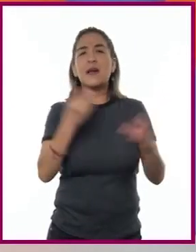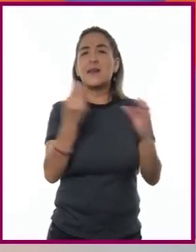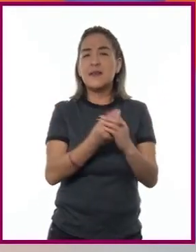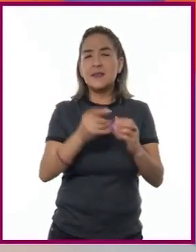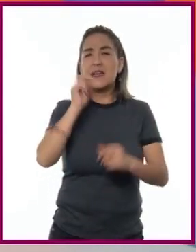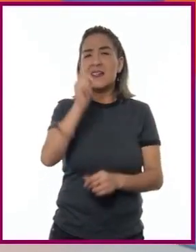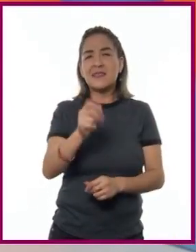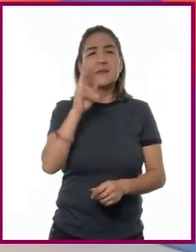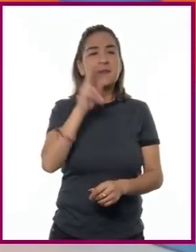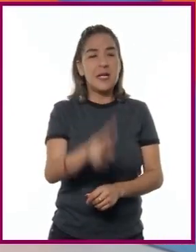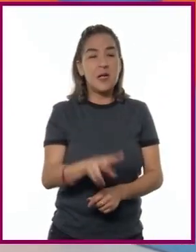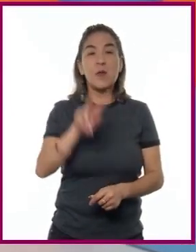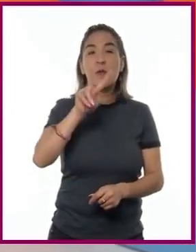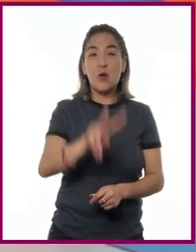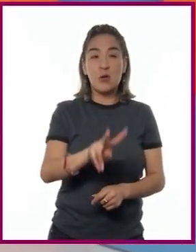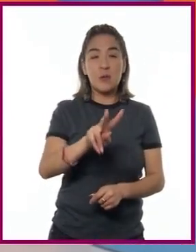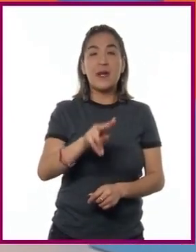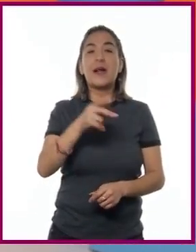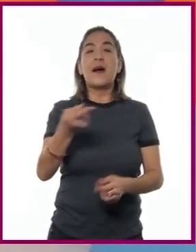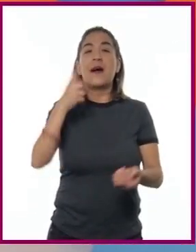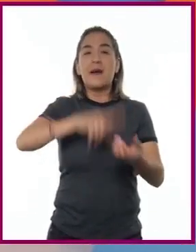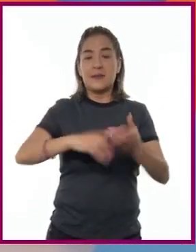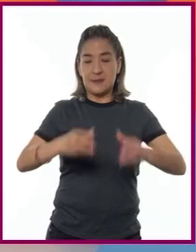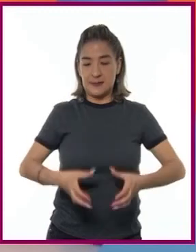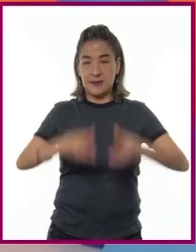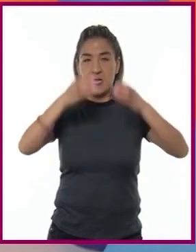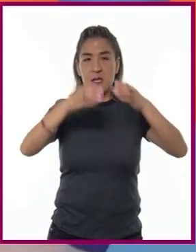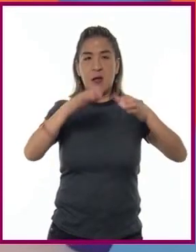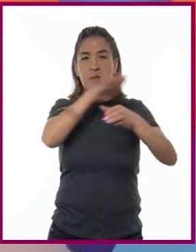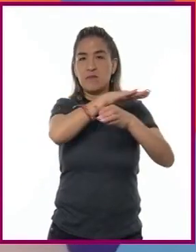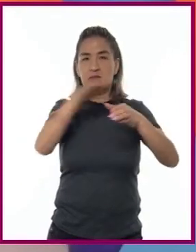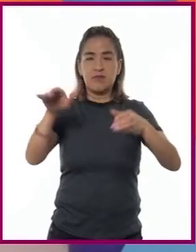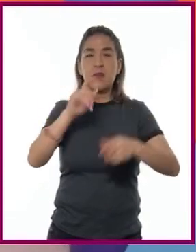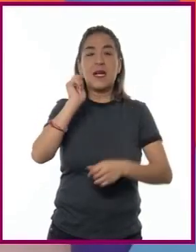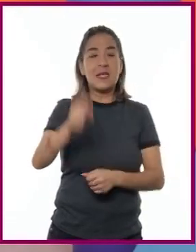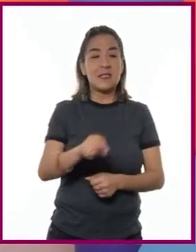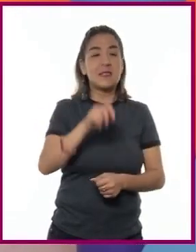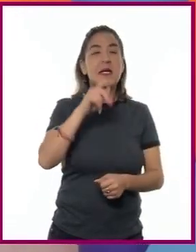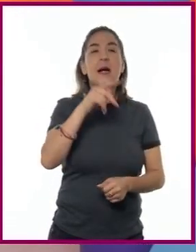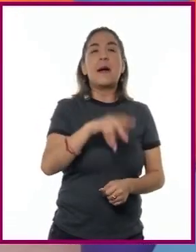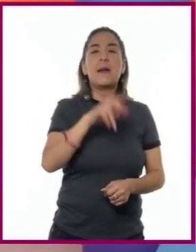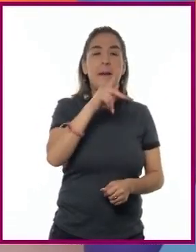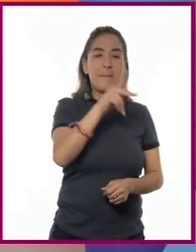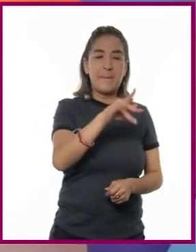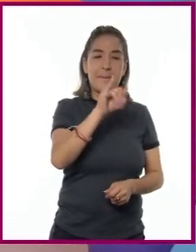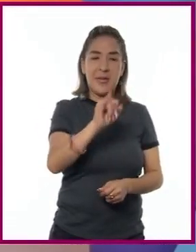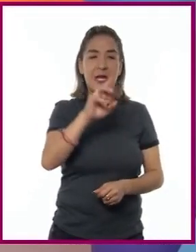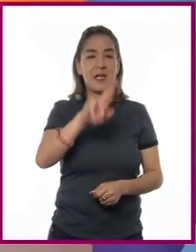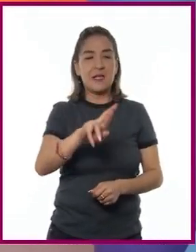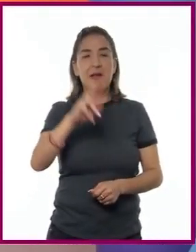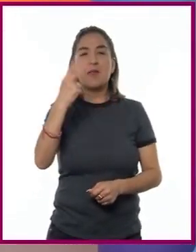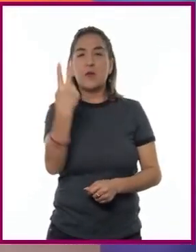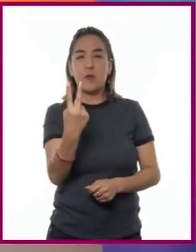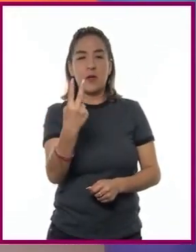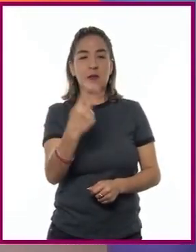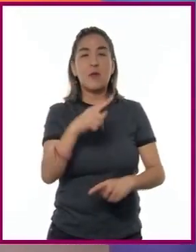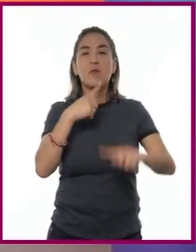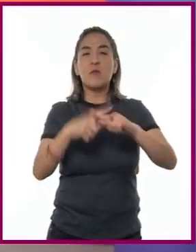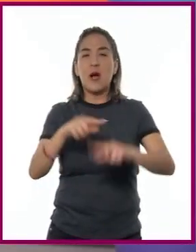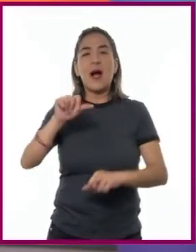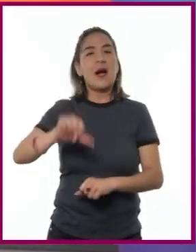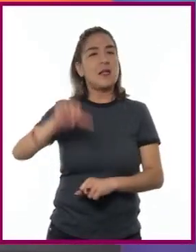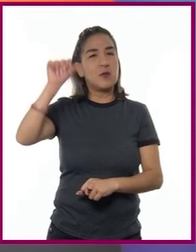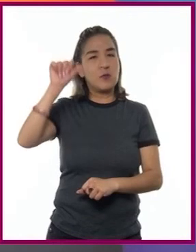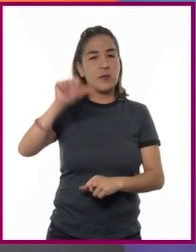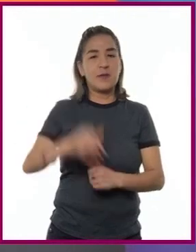se vio que el volumen de un cilindro recto es igual a pi por el radio de la base al cuadrado por la